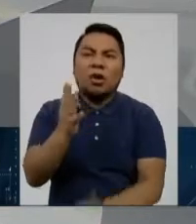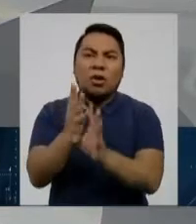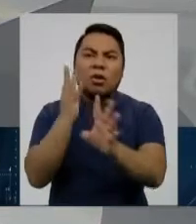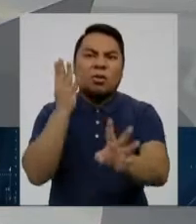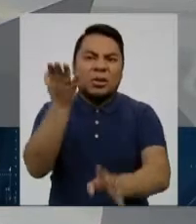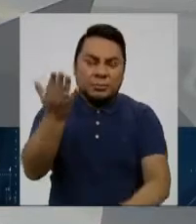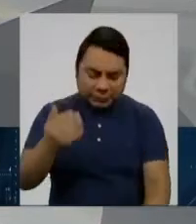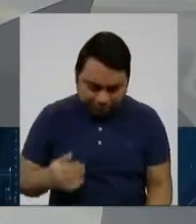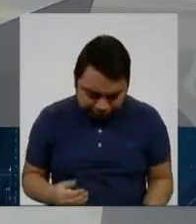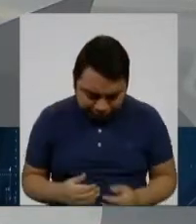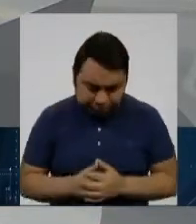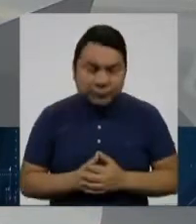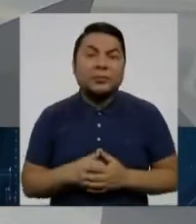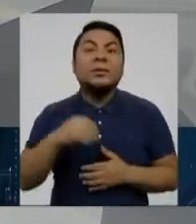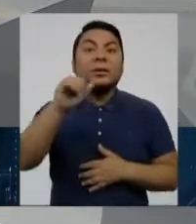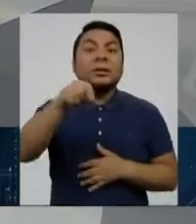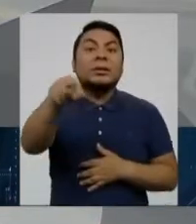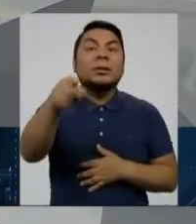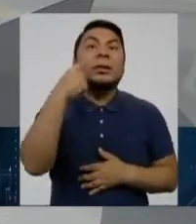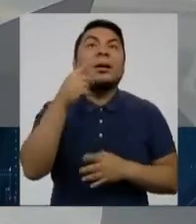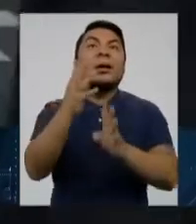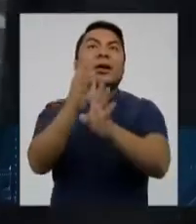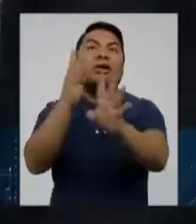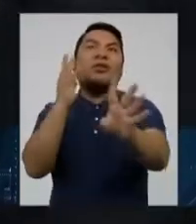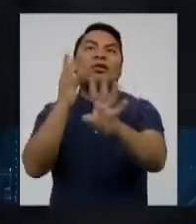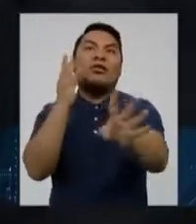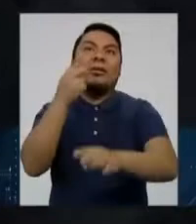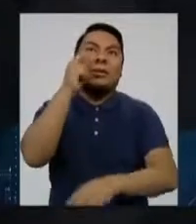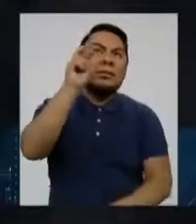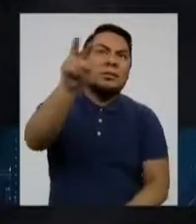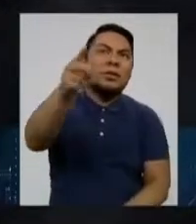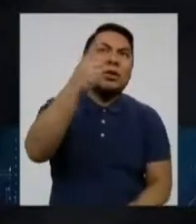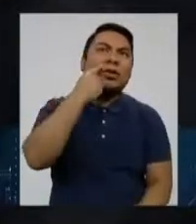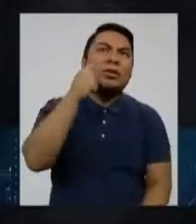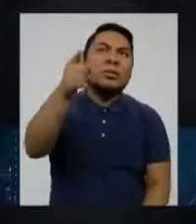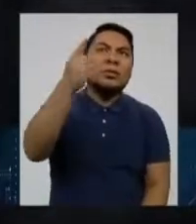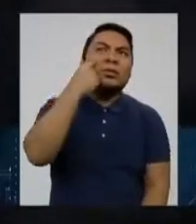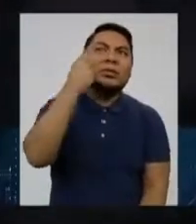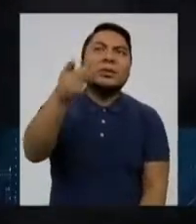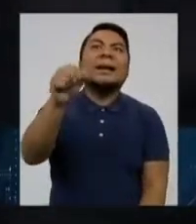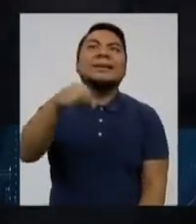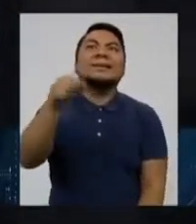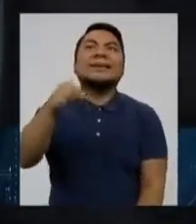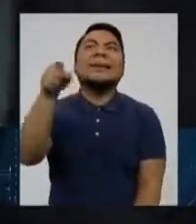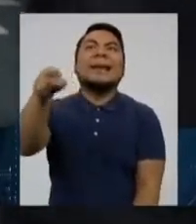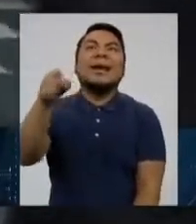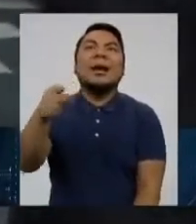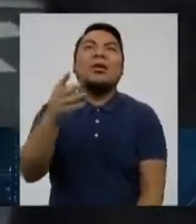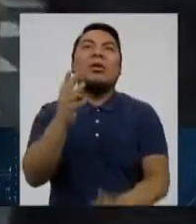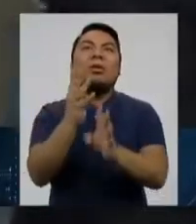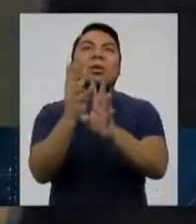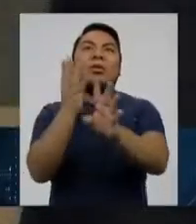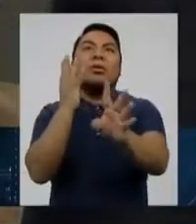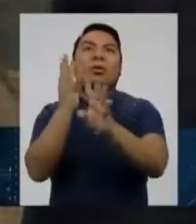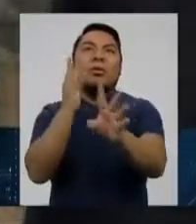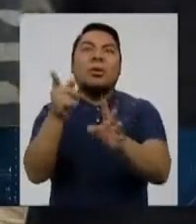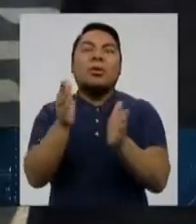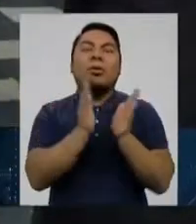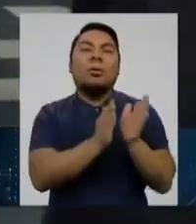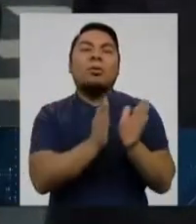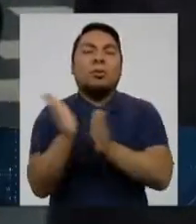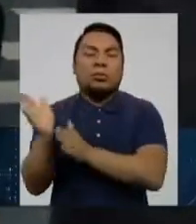Es correcto, van llegando, van haciendo cola porque tienen que presentar su documentación debidamente